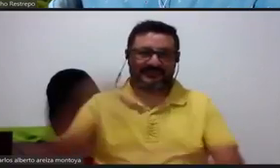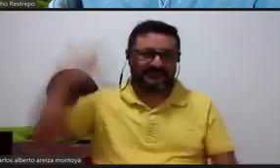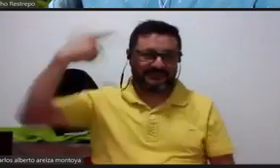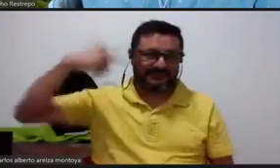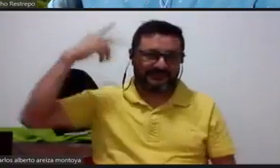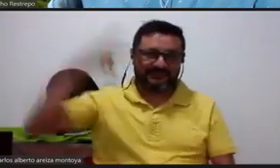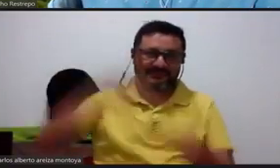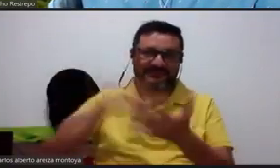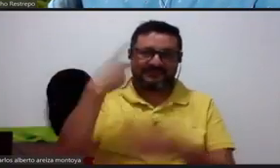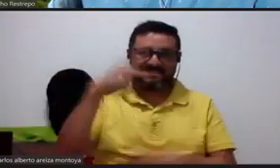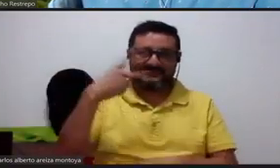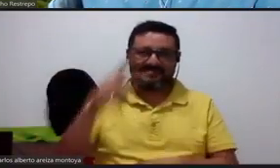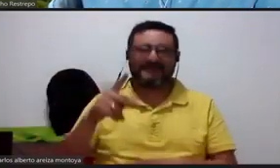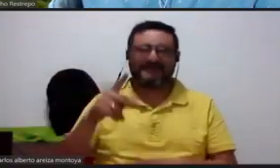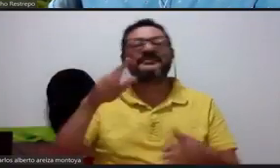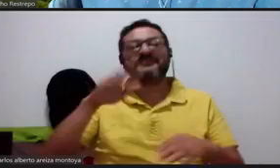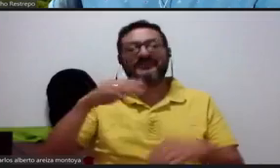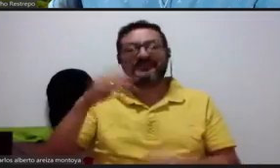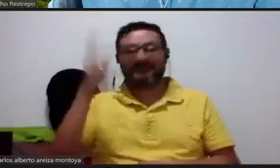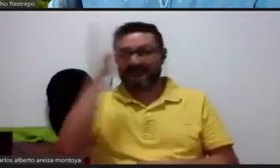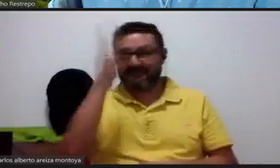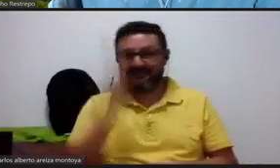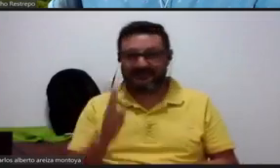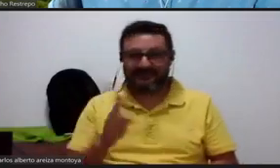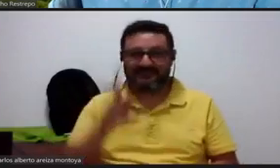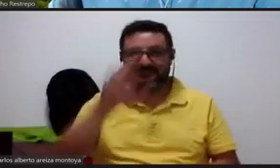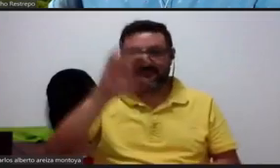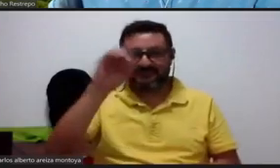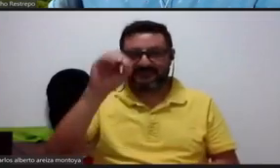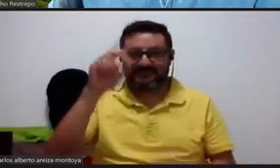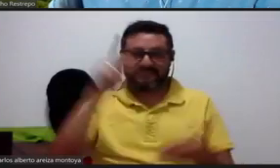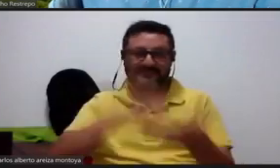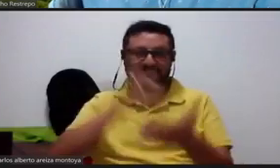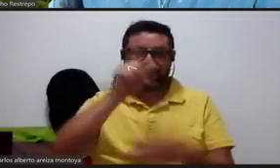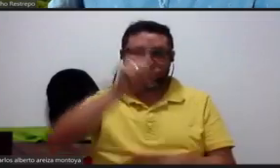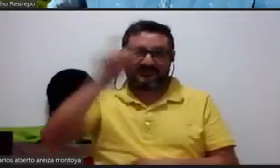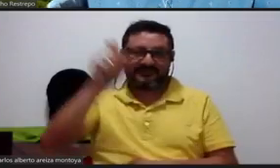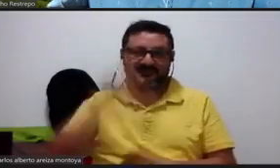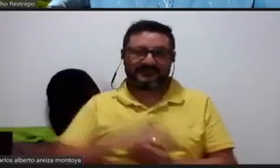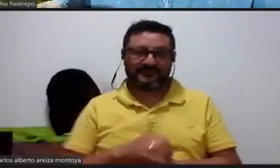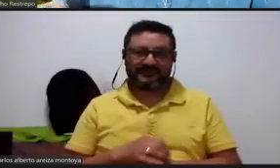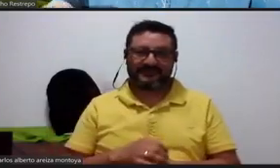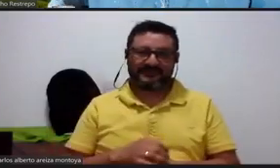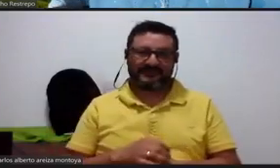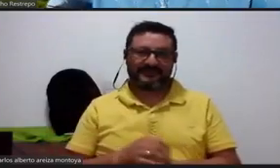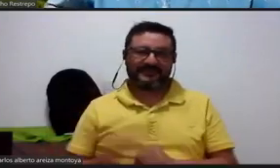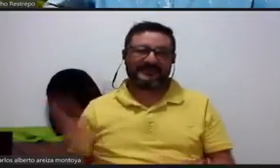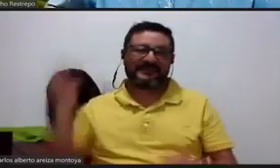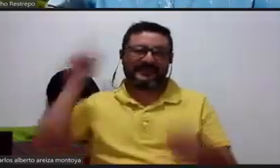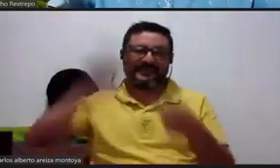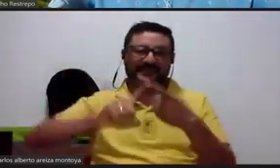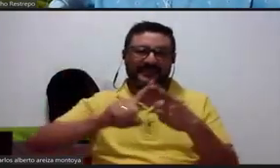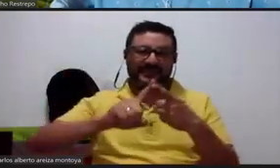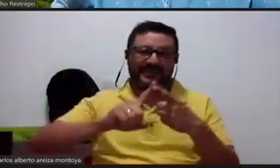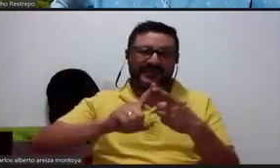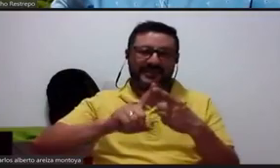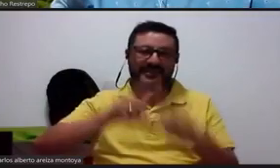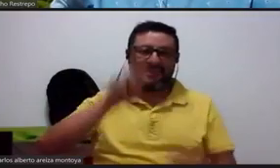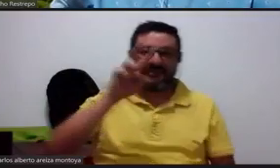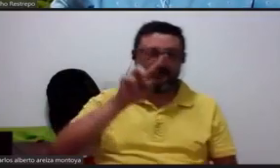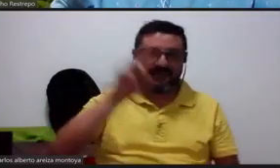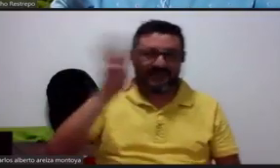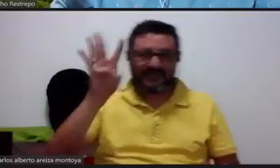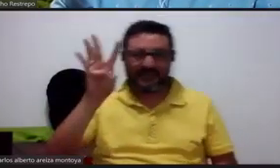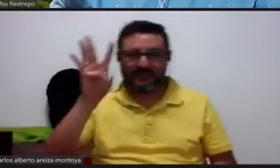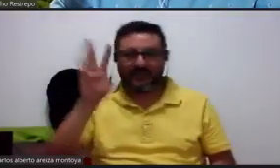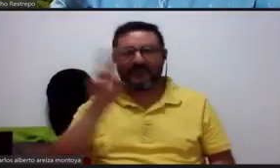Río 2016. Y la idea es poder irnos hasta París 24, 25. No sé cómo esté la